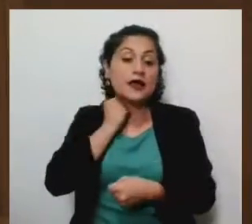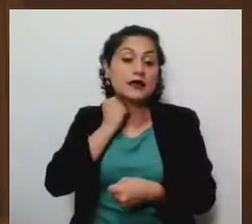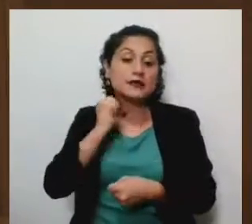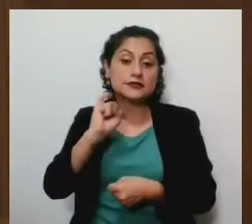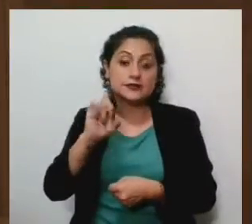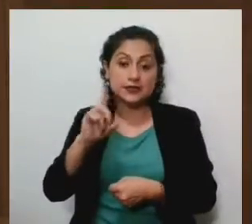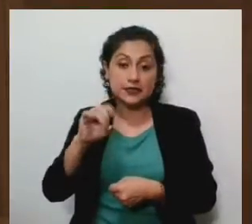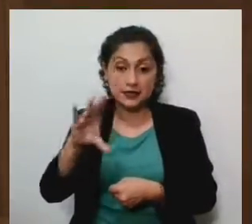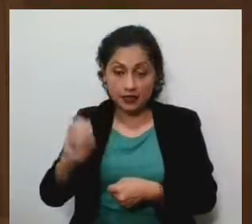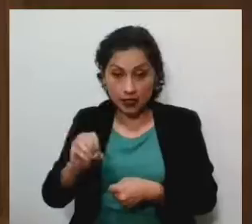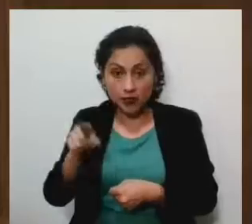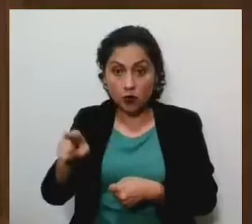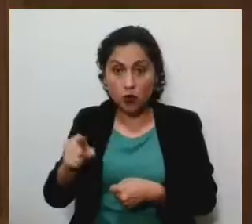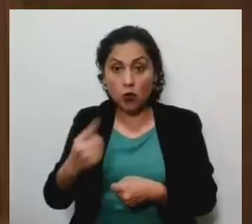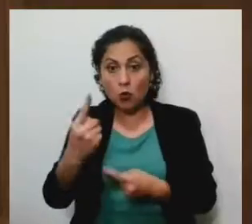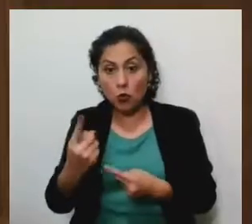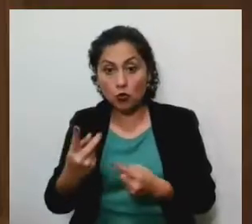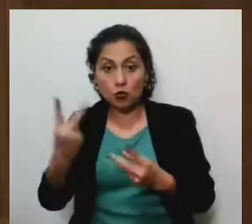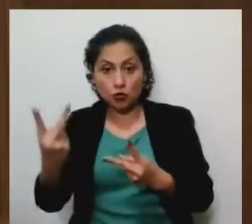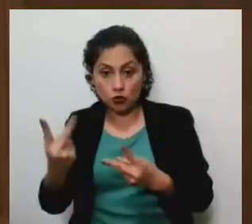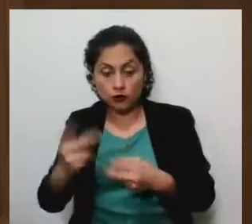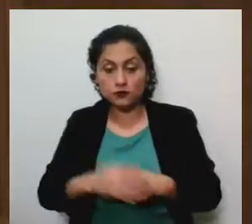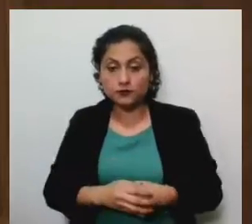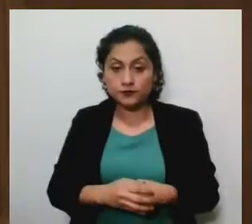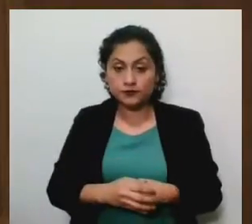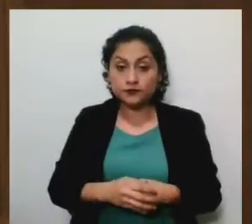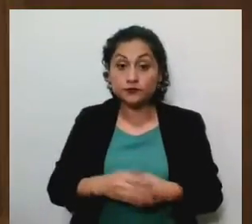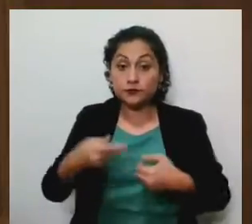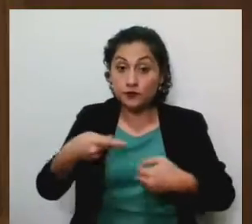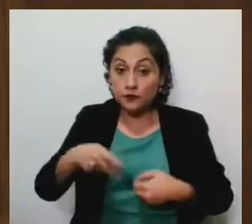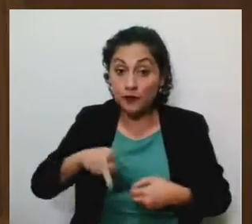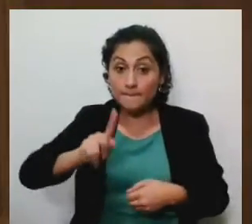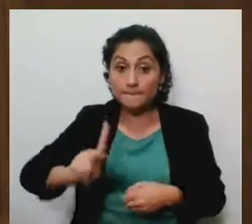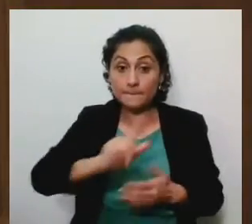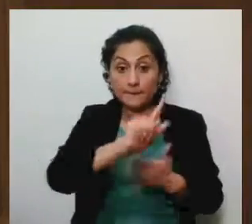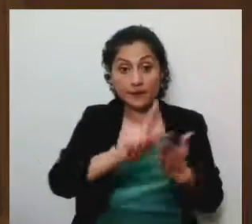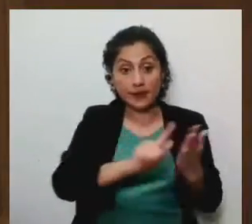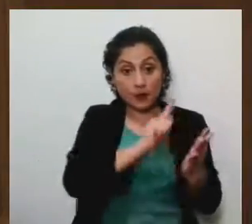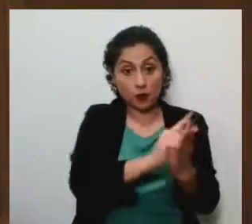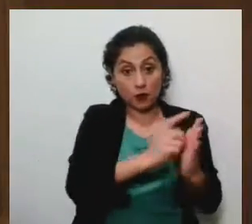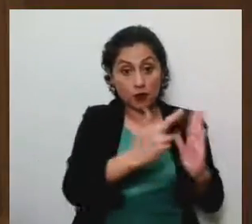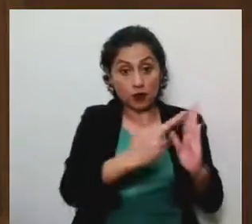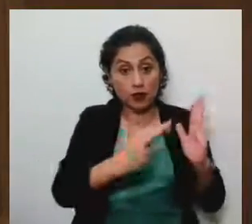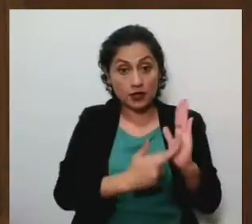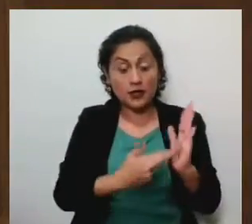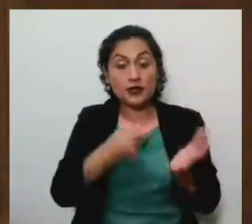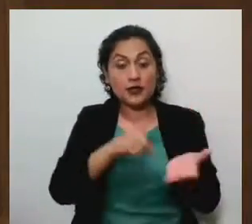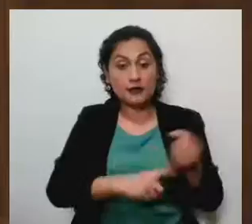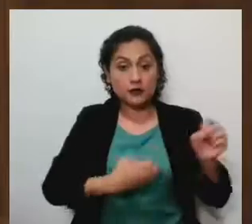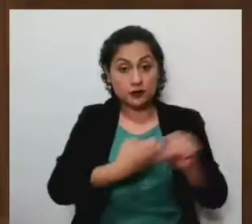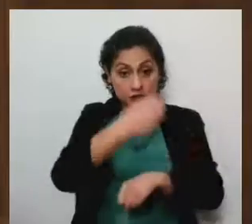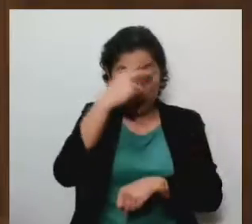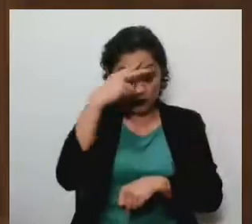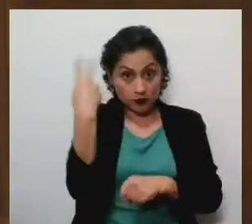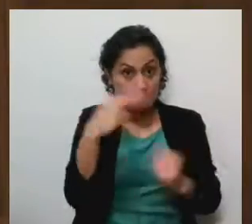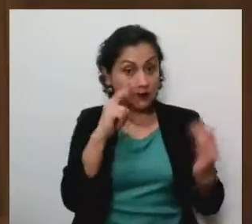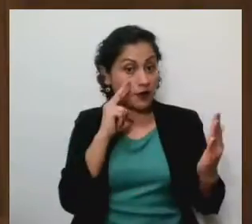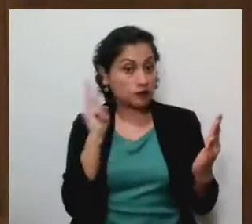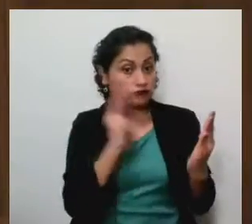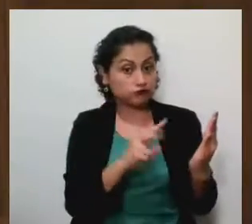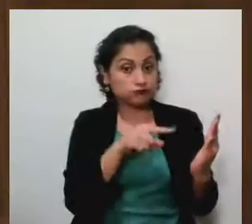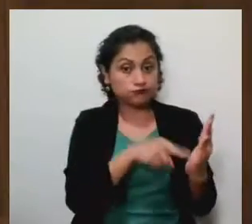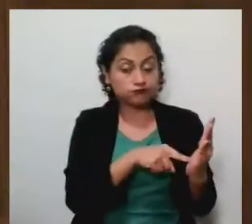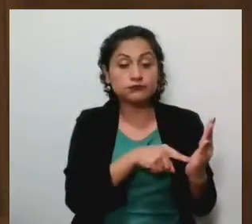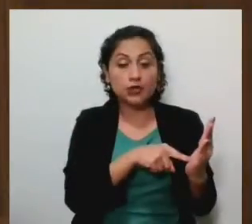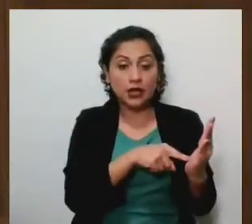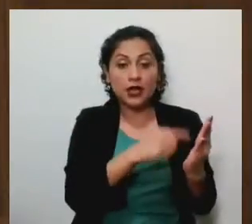uno. No obstante, en una revisión realizada a la Ley Orgánica Municipal del Estado de México, se desprende que existen diversas